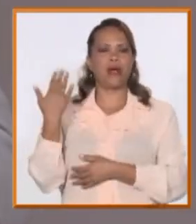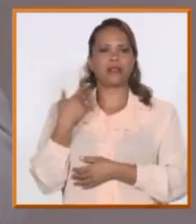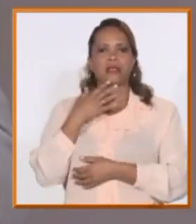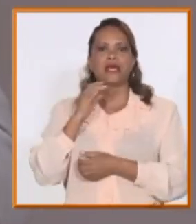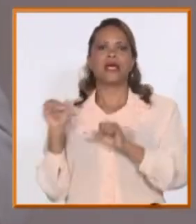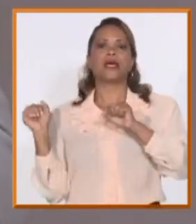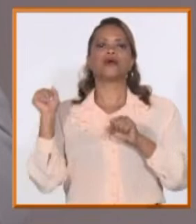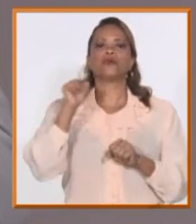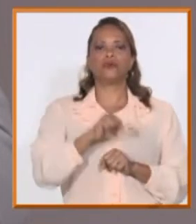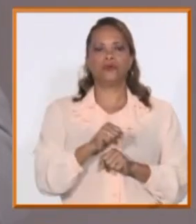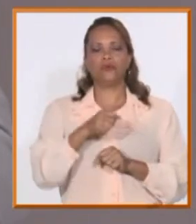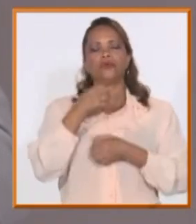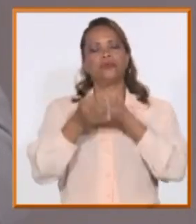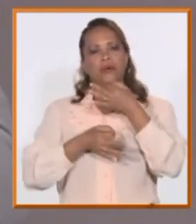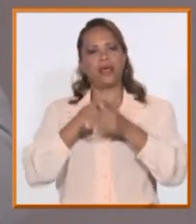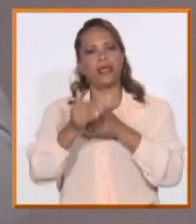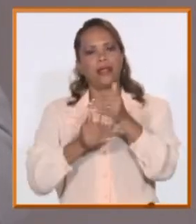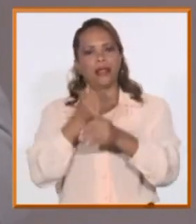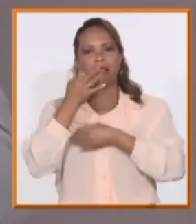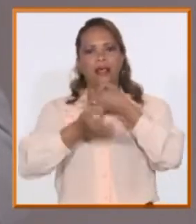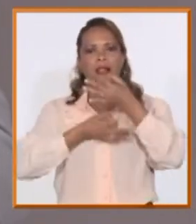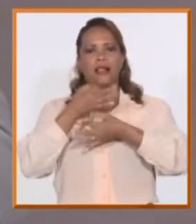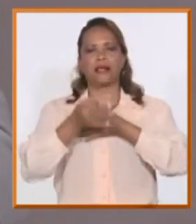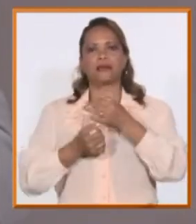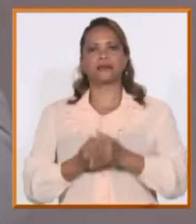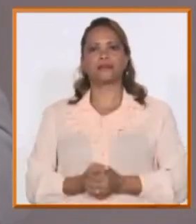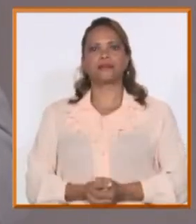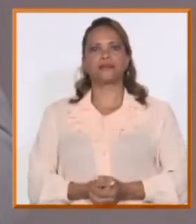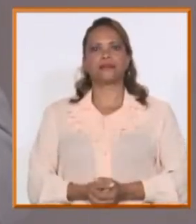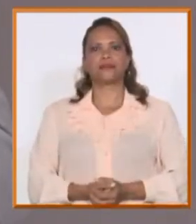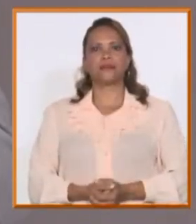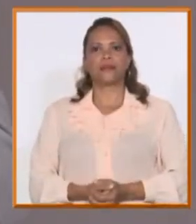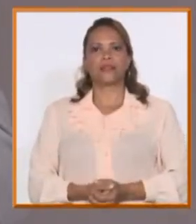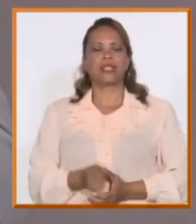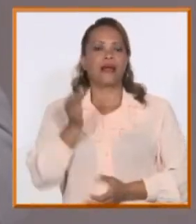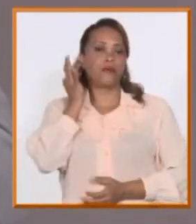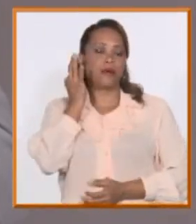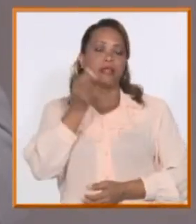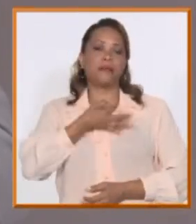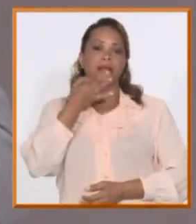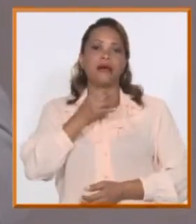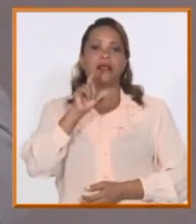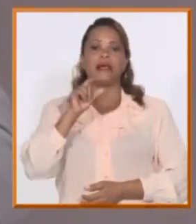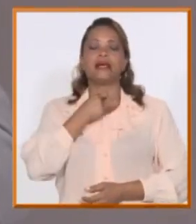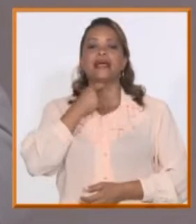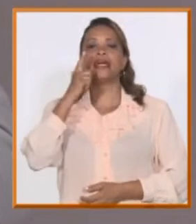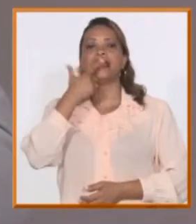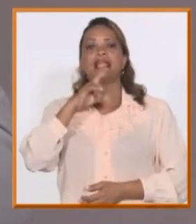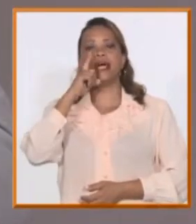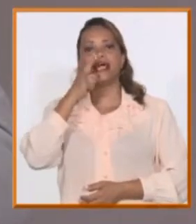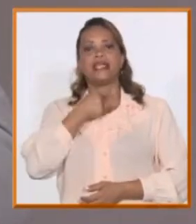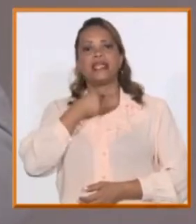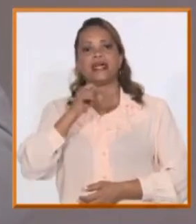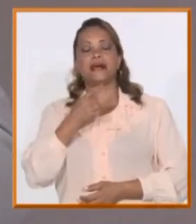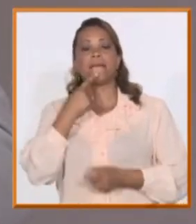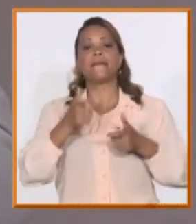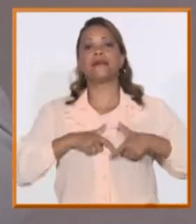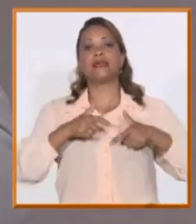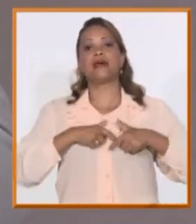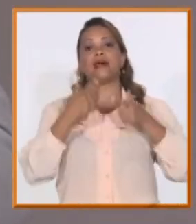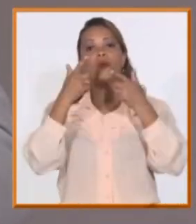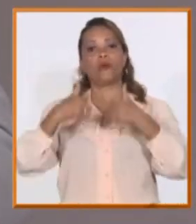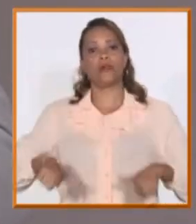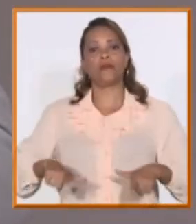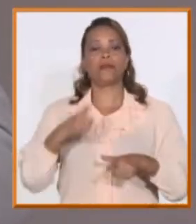que el profe Manso hablará más adelante, pero Angélica señalaba el tema de Lainez Gómez. Es medallista de bronce en el Campeonato del Mundo Juvenil